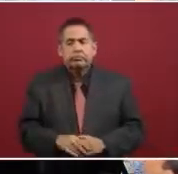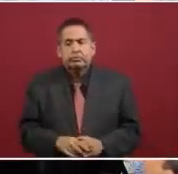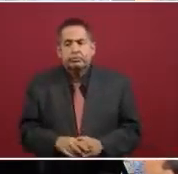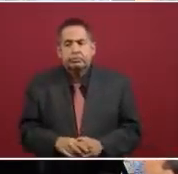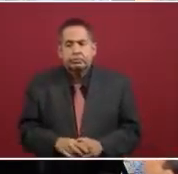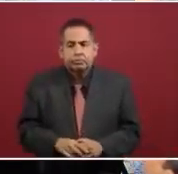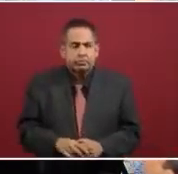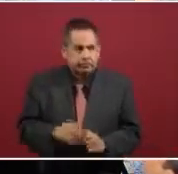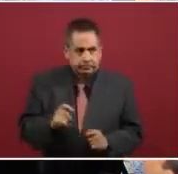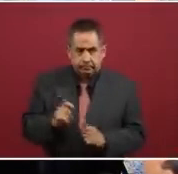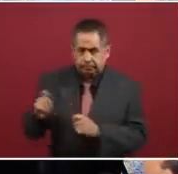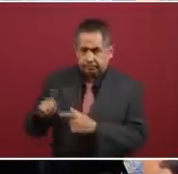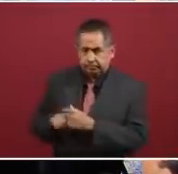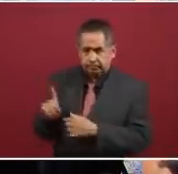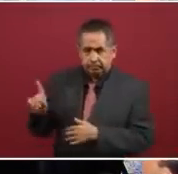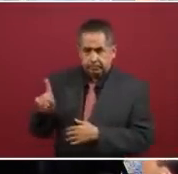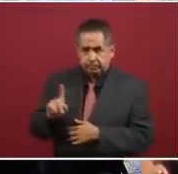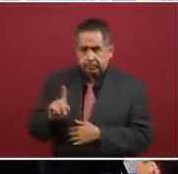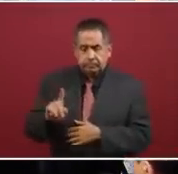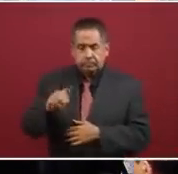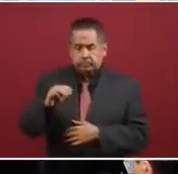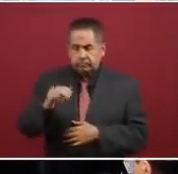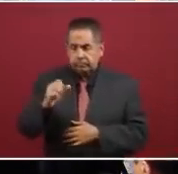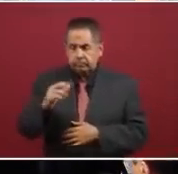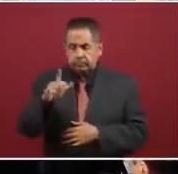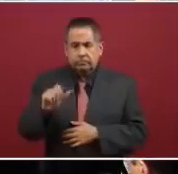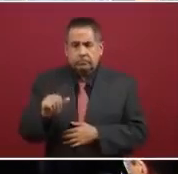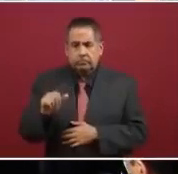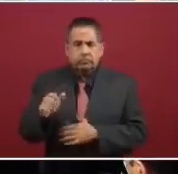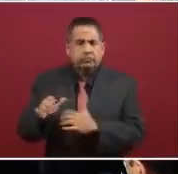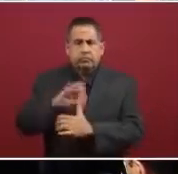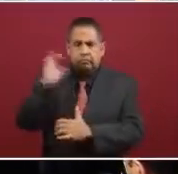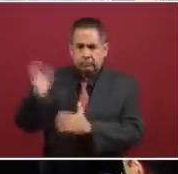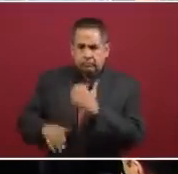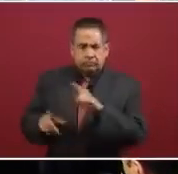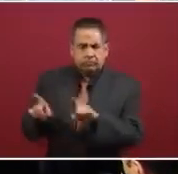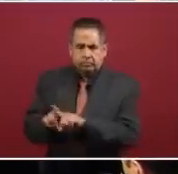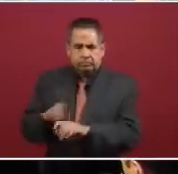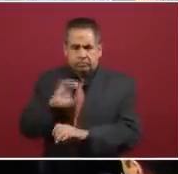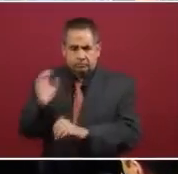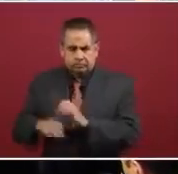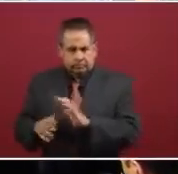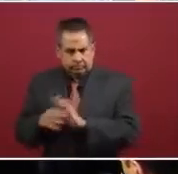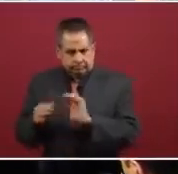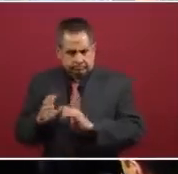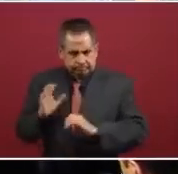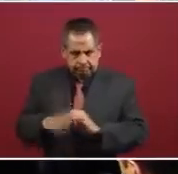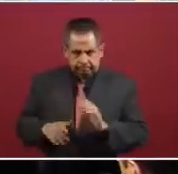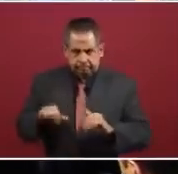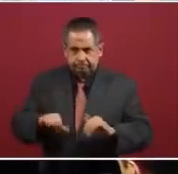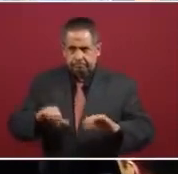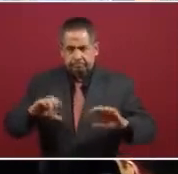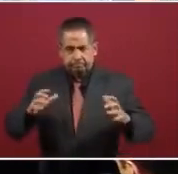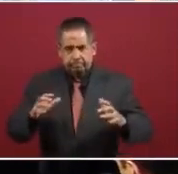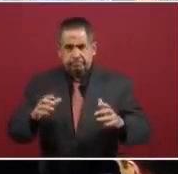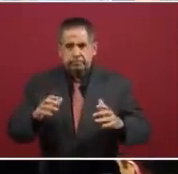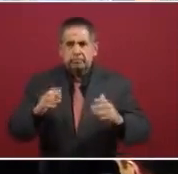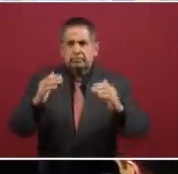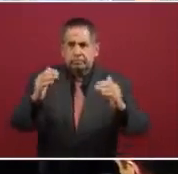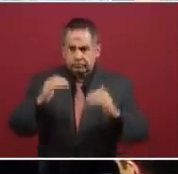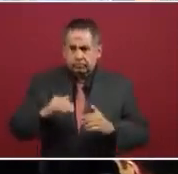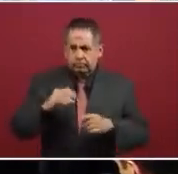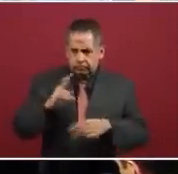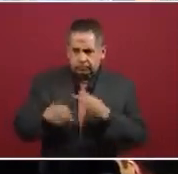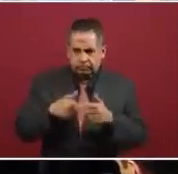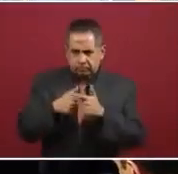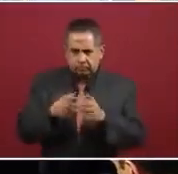le damos la palabra a Marcelo. Y cerramos con esto esta ronda. Vamos a seguir